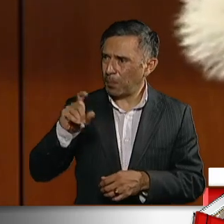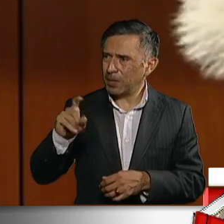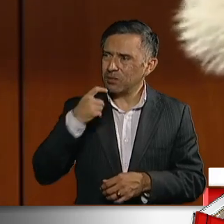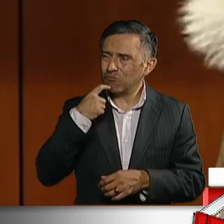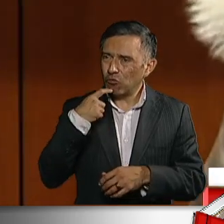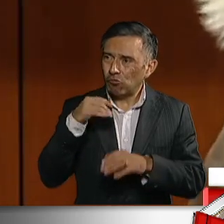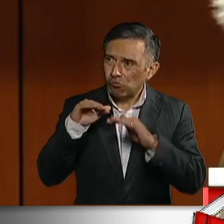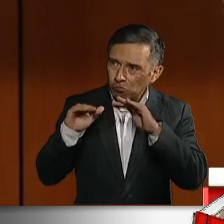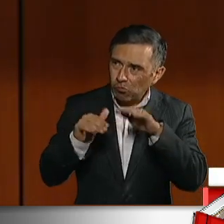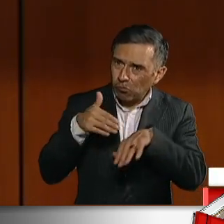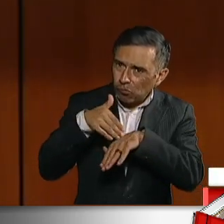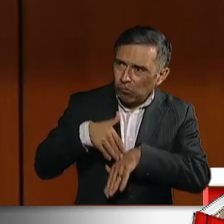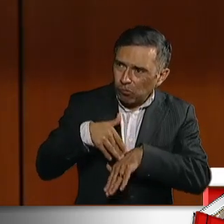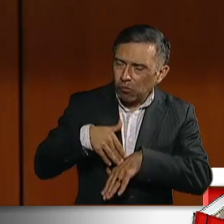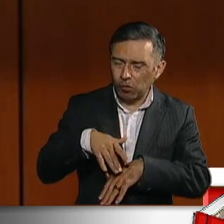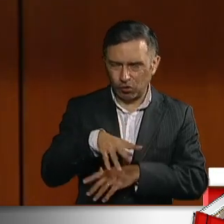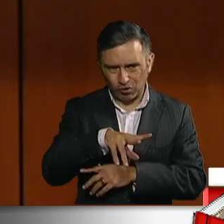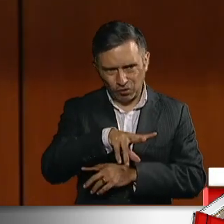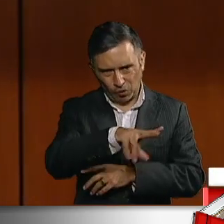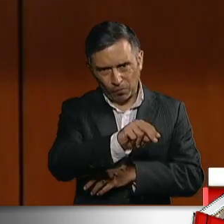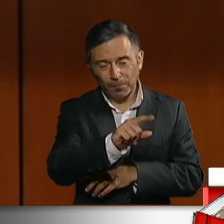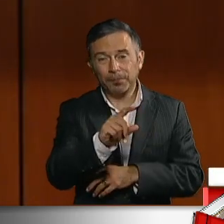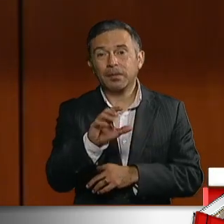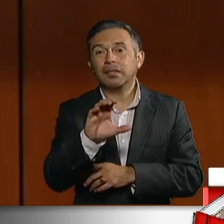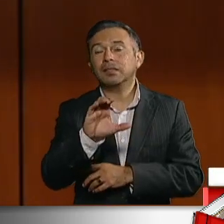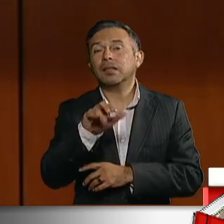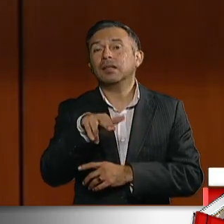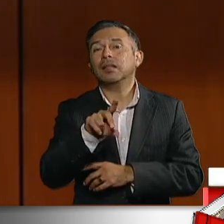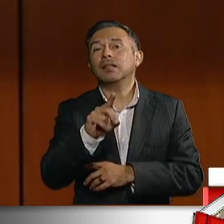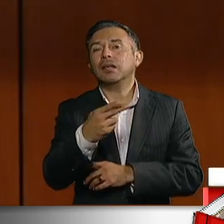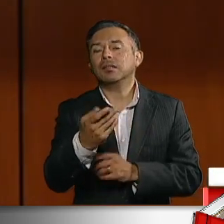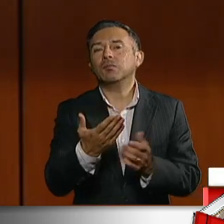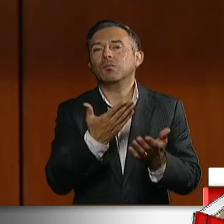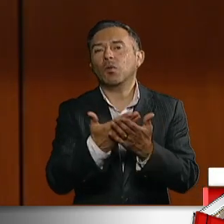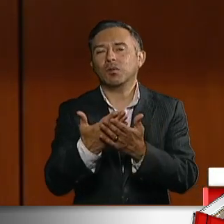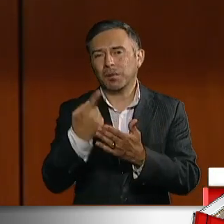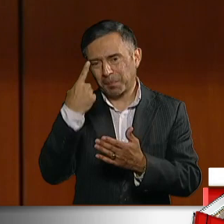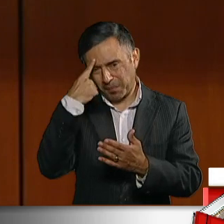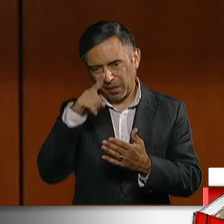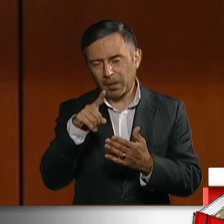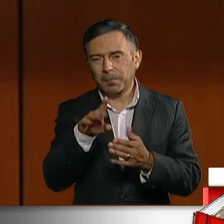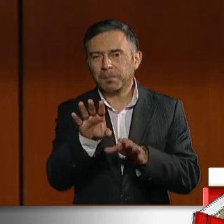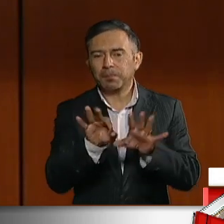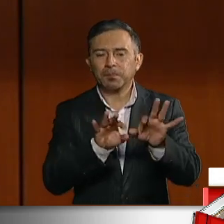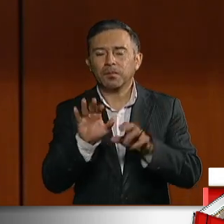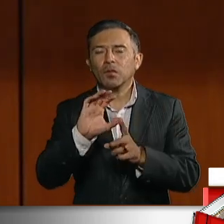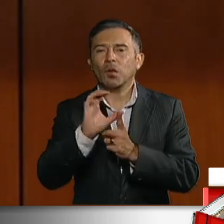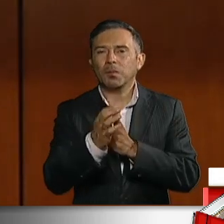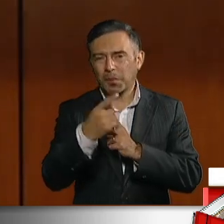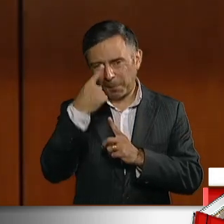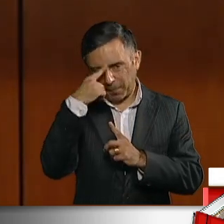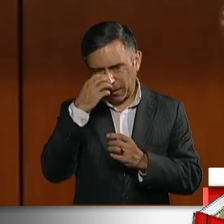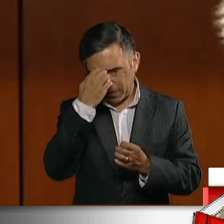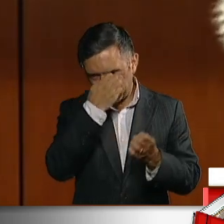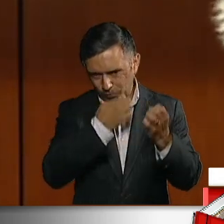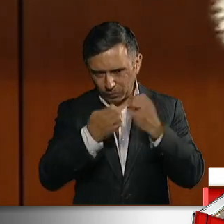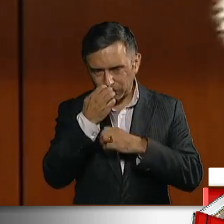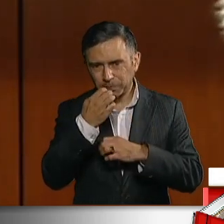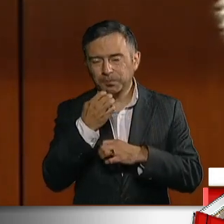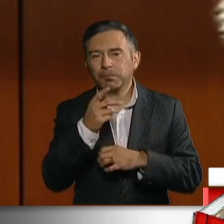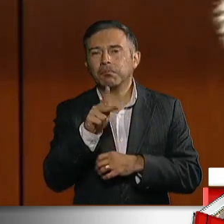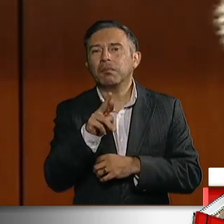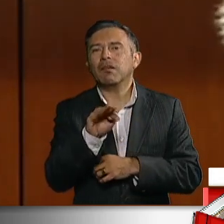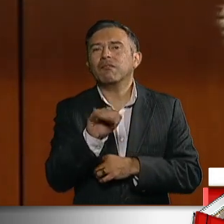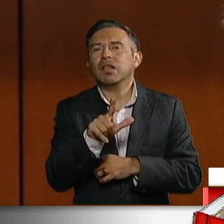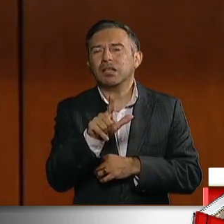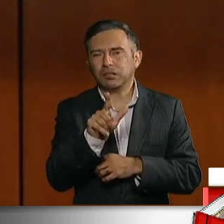dos propuestas que hará la CNDH para integrar el comité que evaluará los perfiles para los consejeros del INE